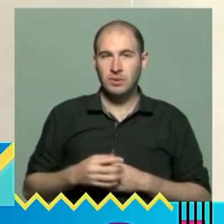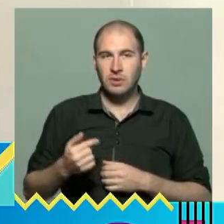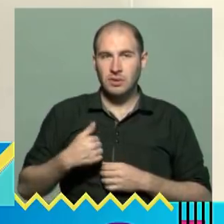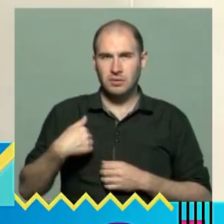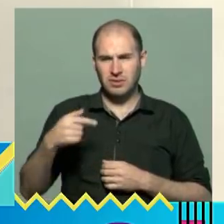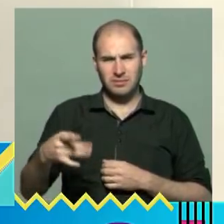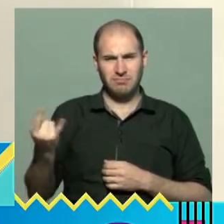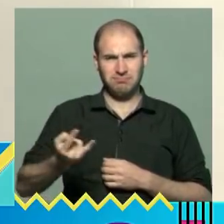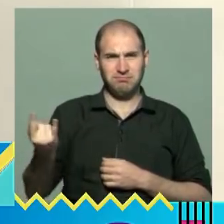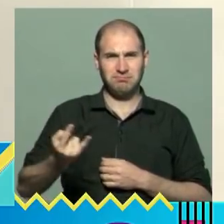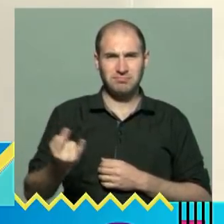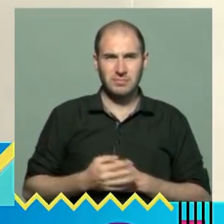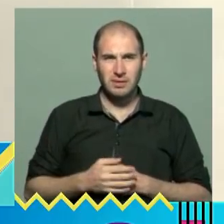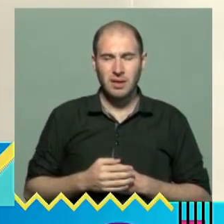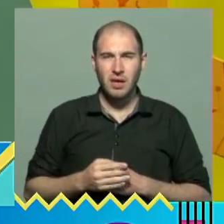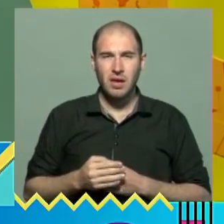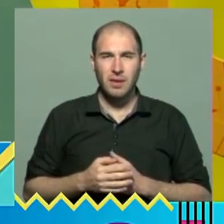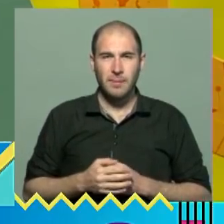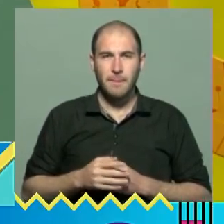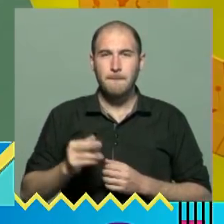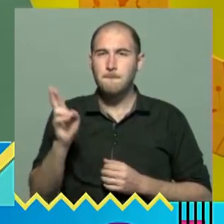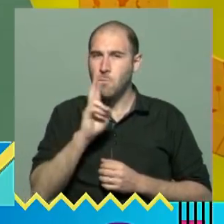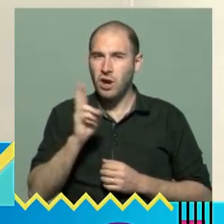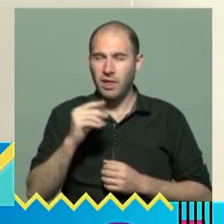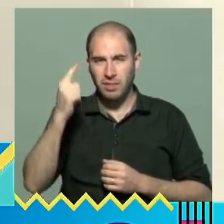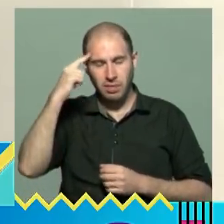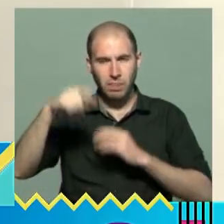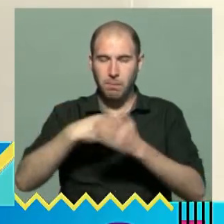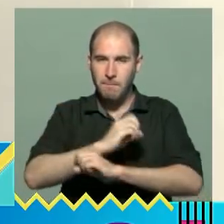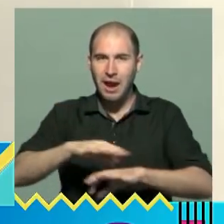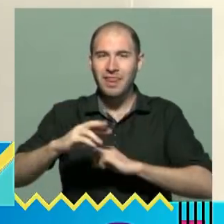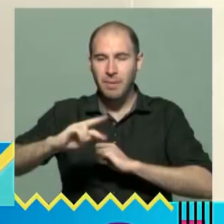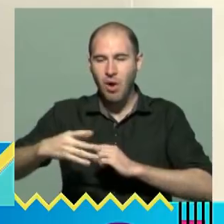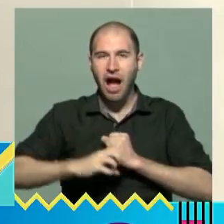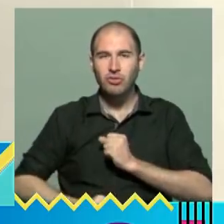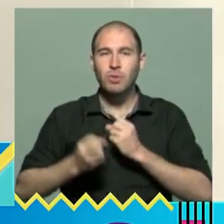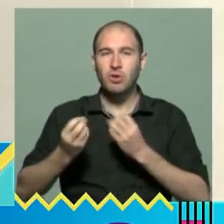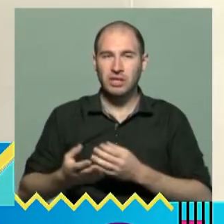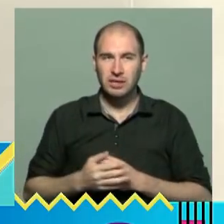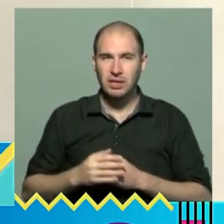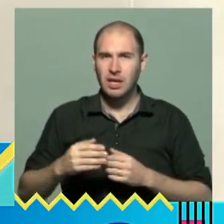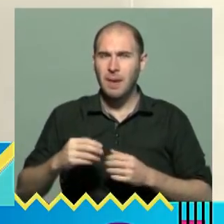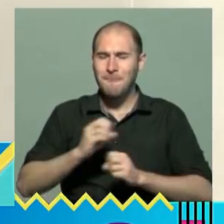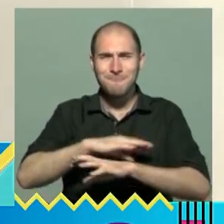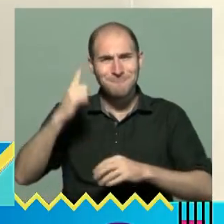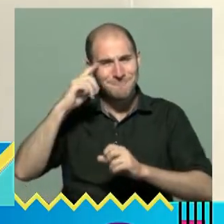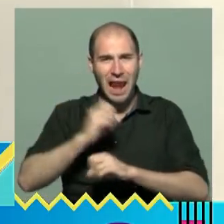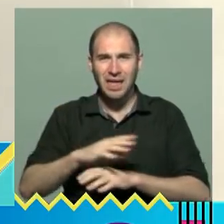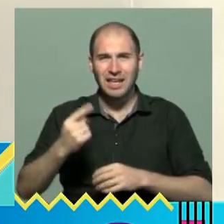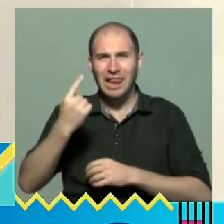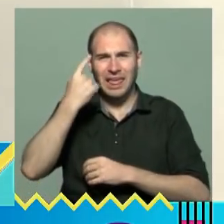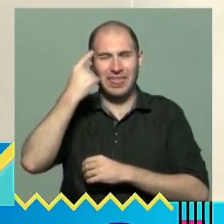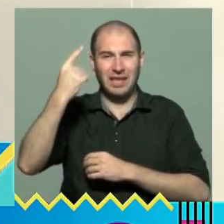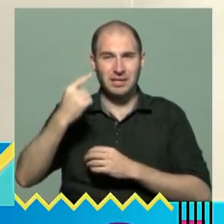creo en eso. No creo que las mujeres tengamos traumas post-aborto, porque lo que sí creo que es traumático es la